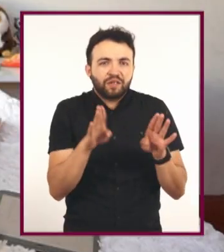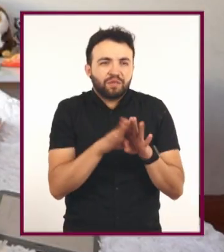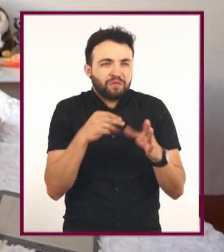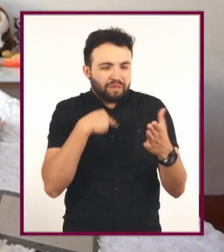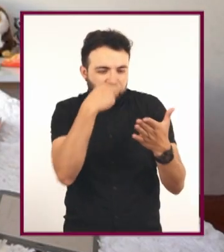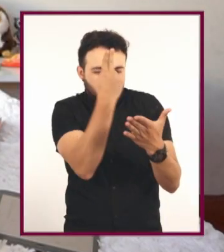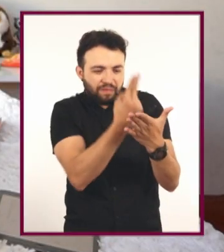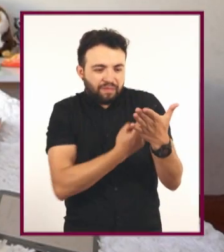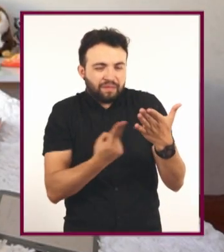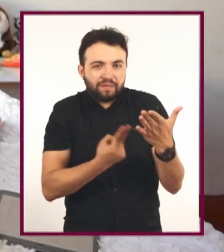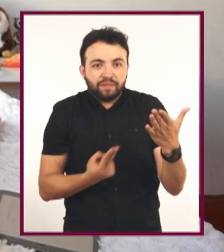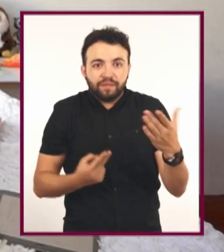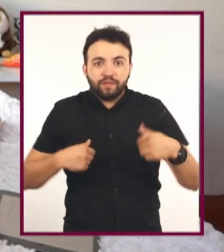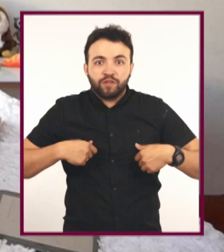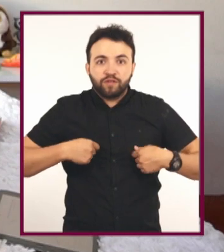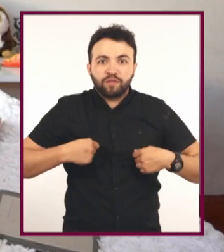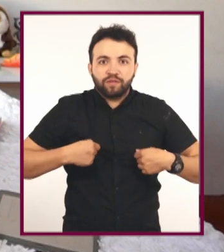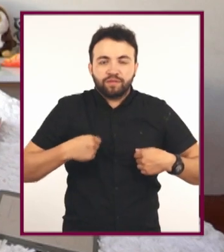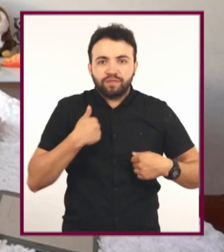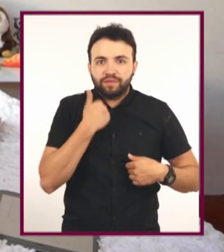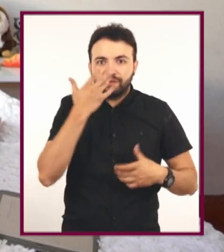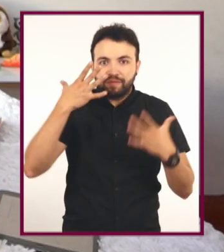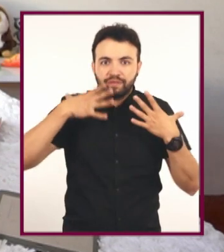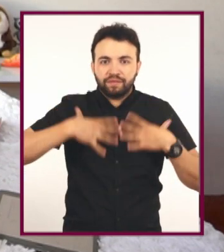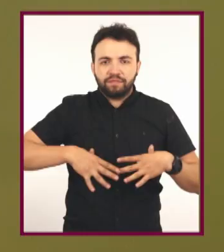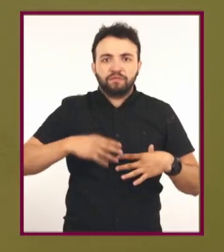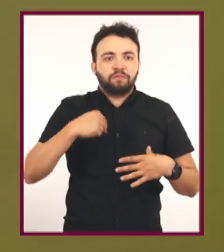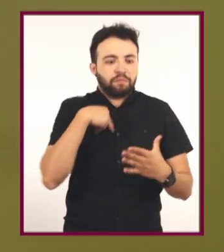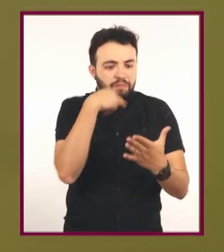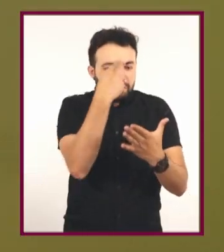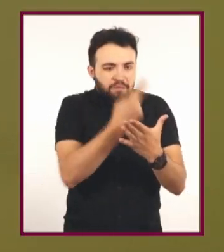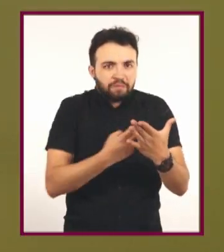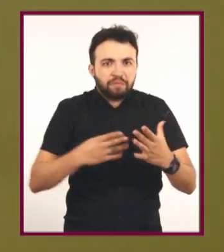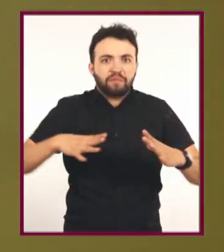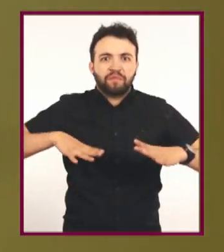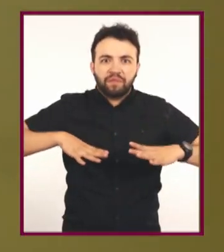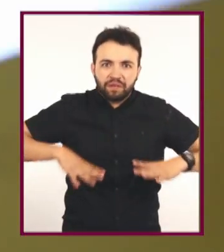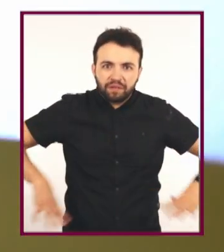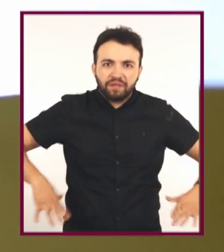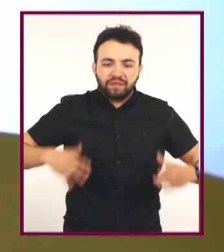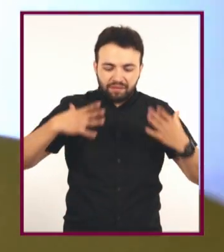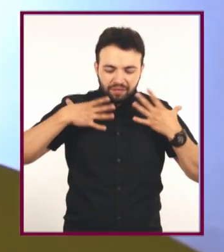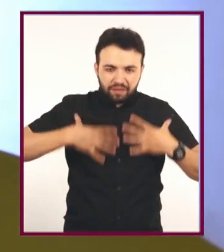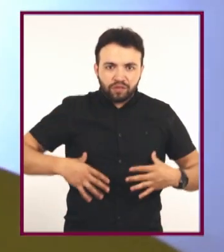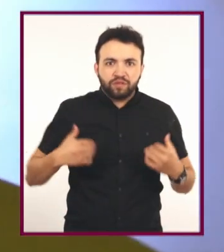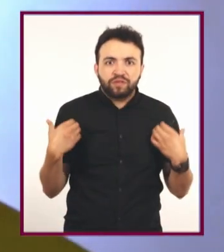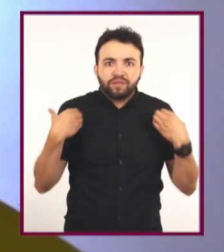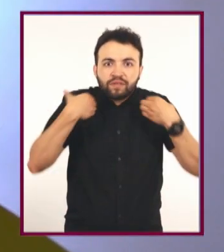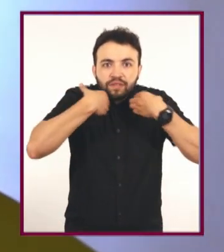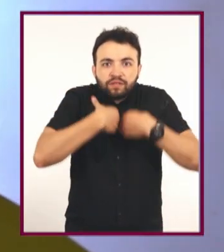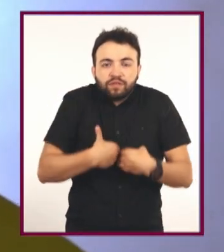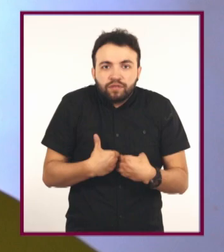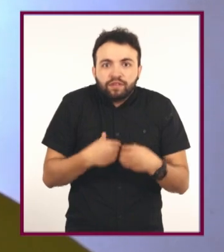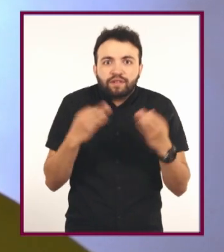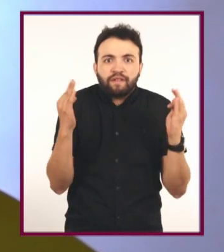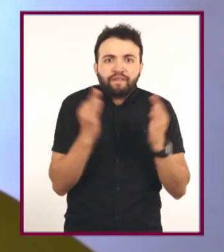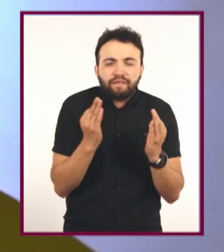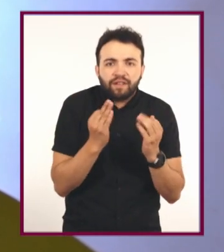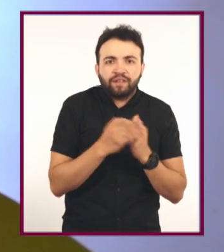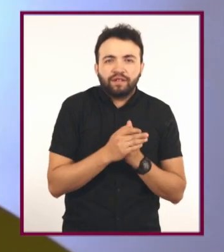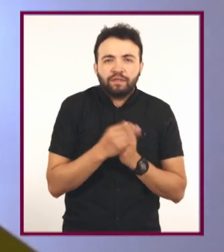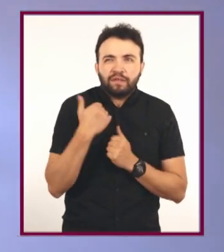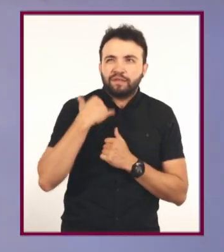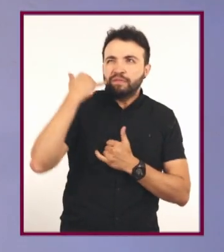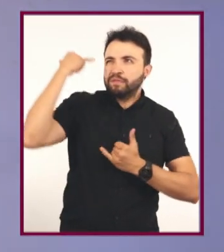También me gustaría diseñar la ropa que me gustaría ponerme. Me la paso dibujando vestidos, faldas,